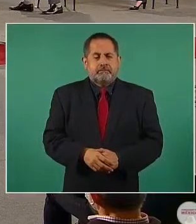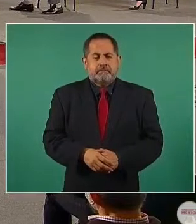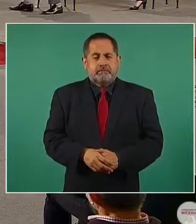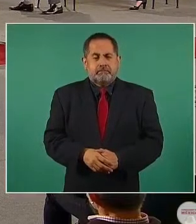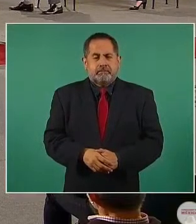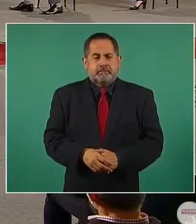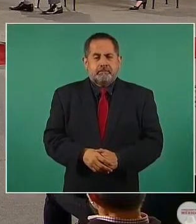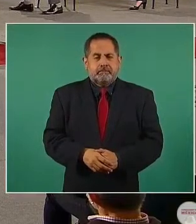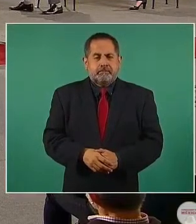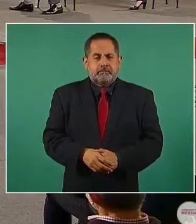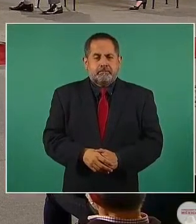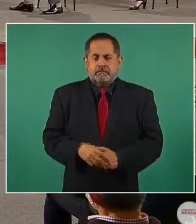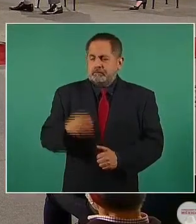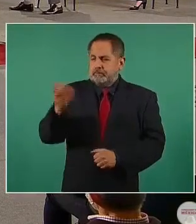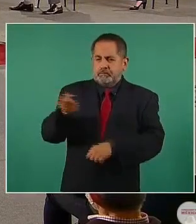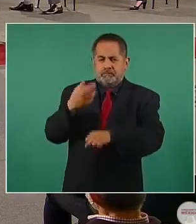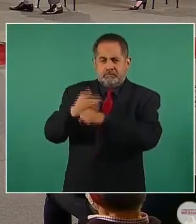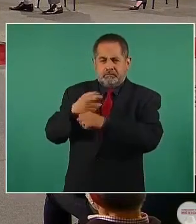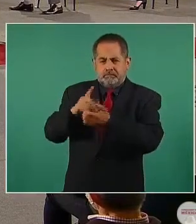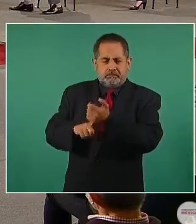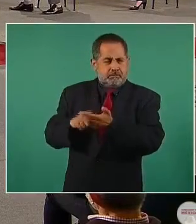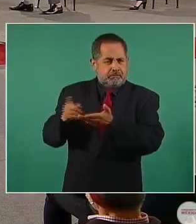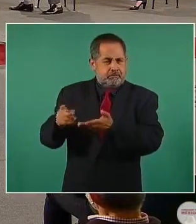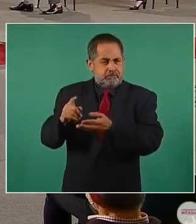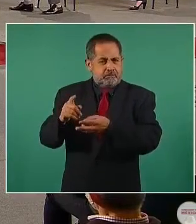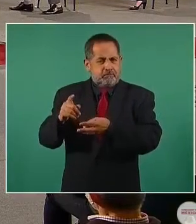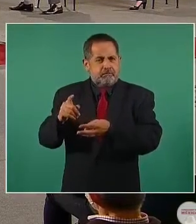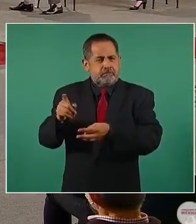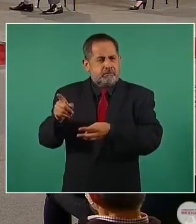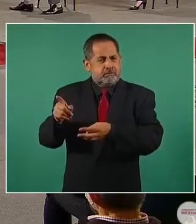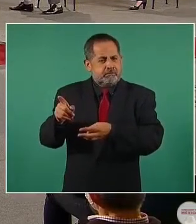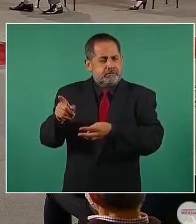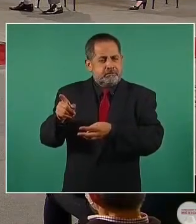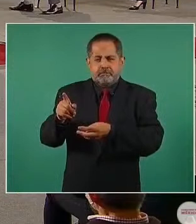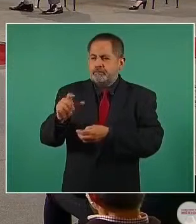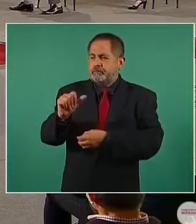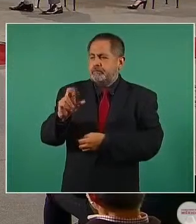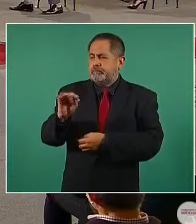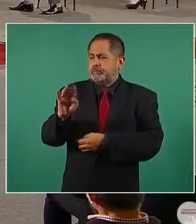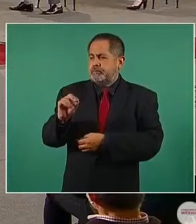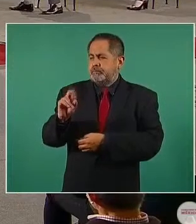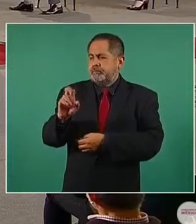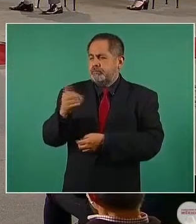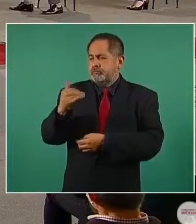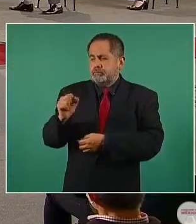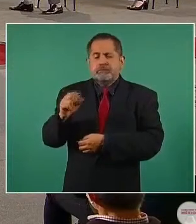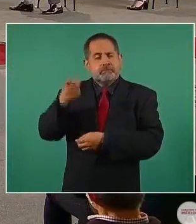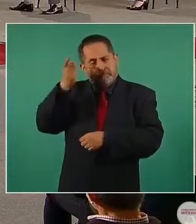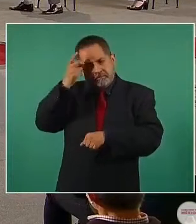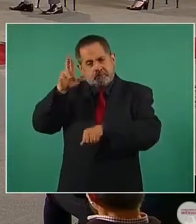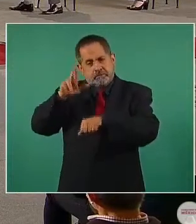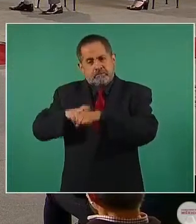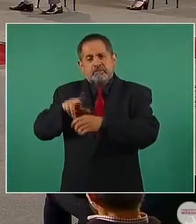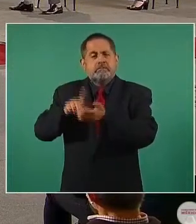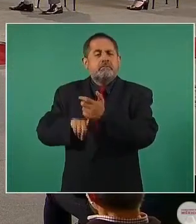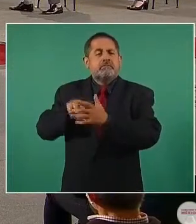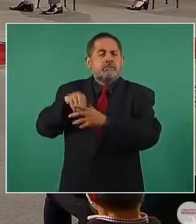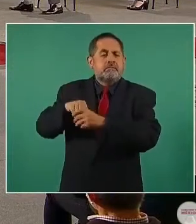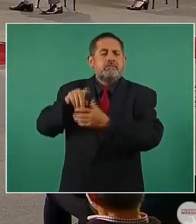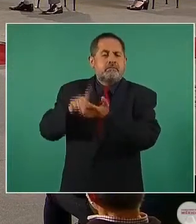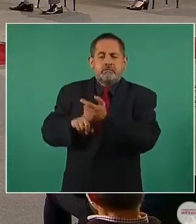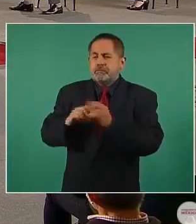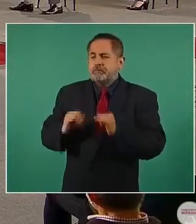Sí, secretario de Educación. Y Arturo Reyes Sandoval, que es el director